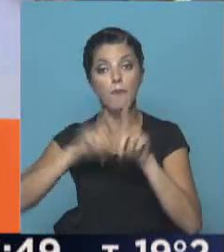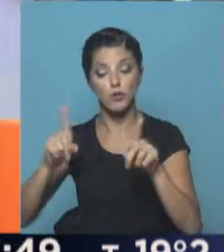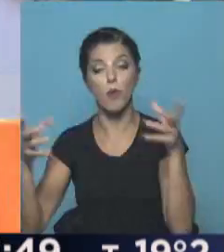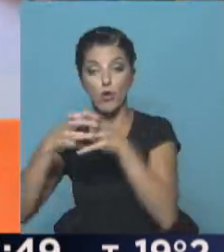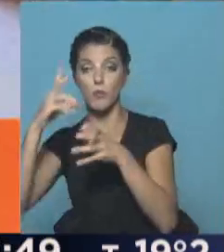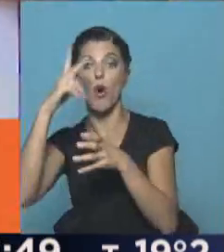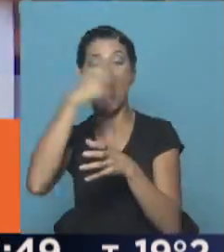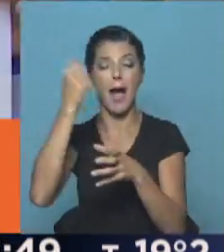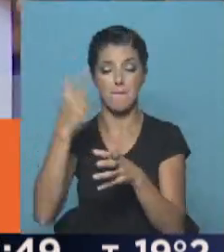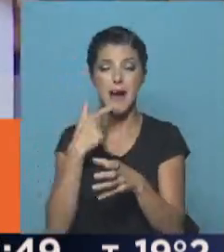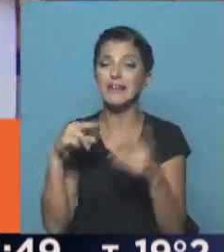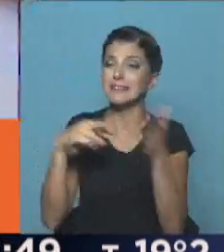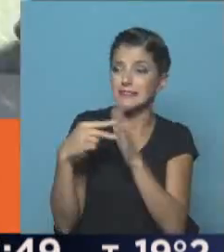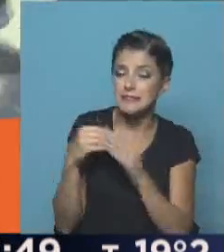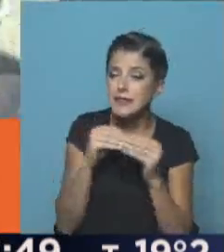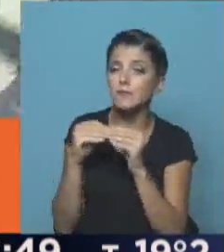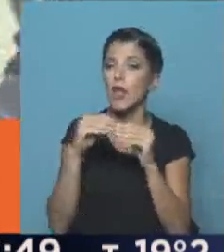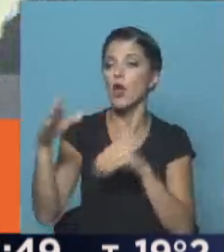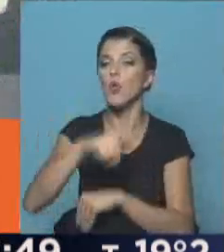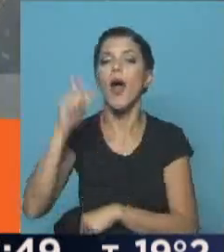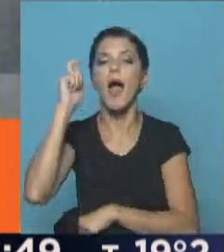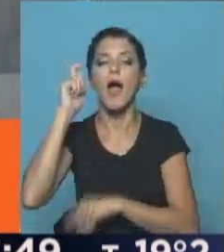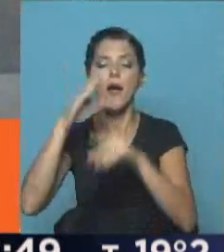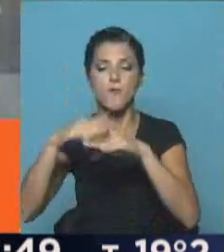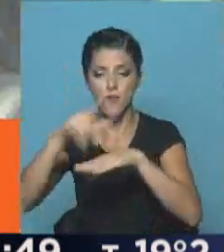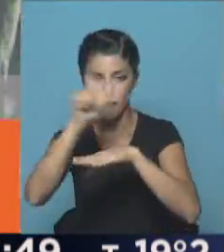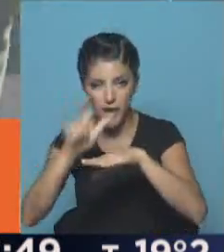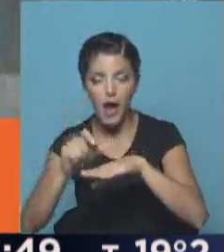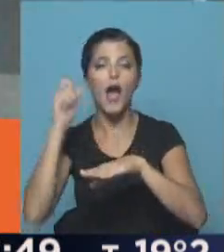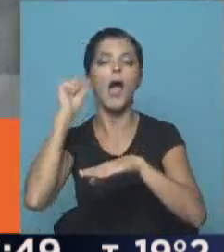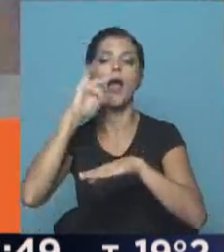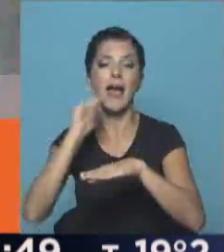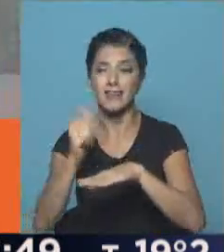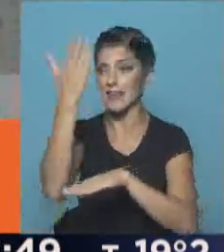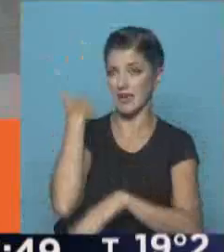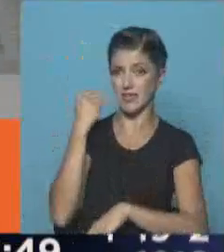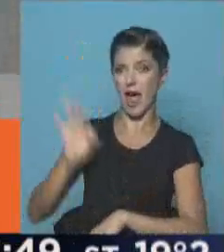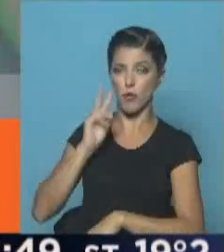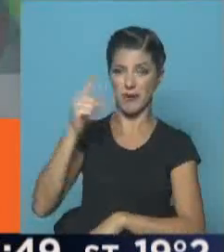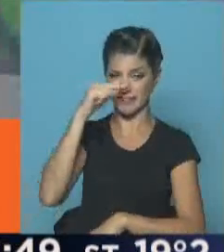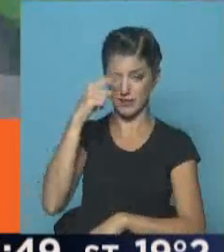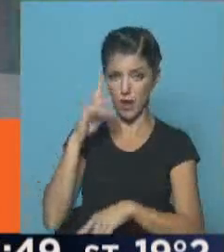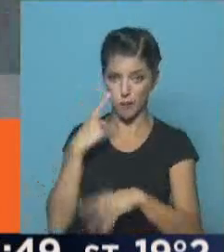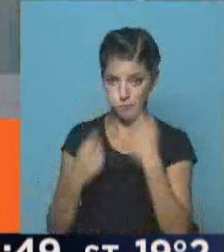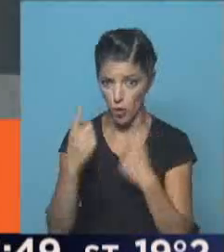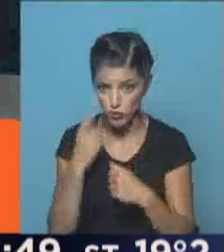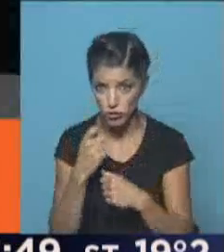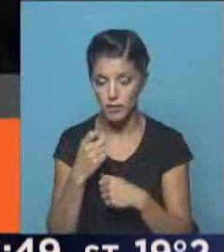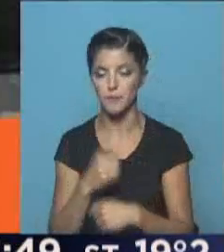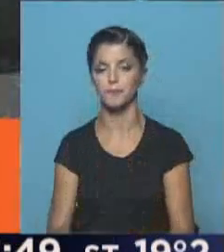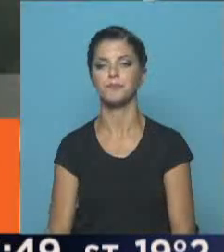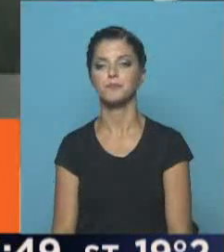que nunca el aislamiento de la Franja de Gaza que controla desde 2007 tras los cambios políticos en Egipto y el bloqueo israelí.